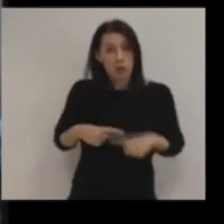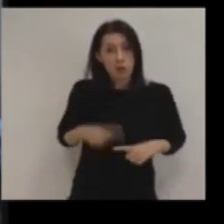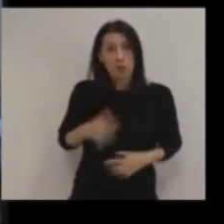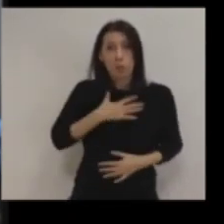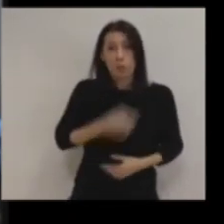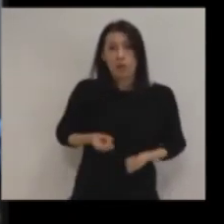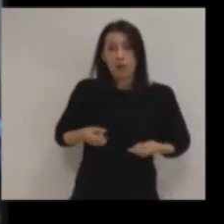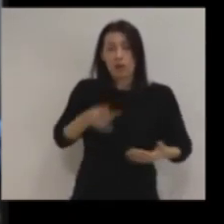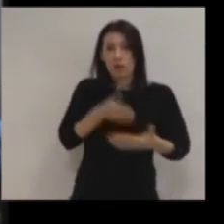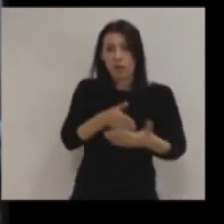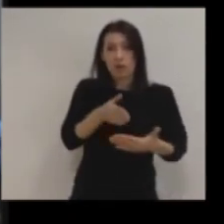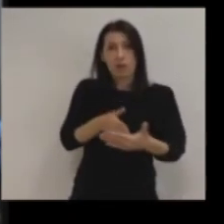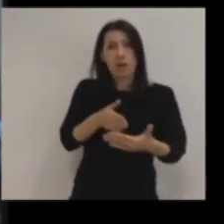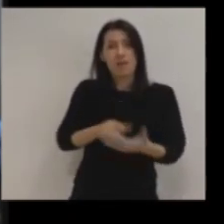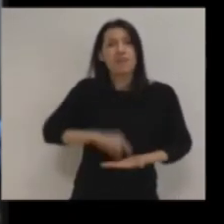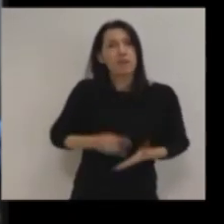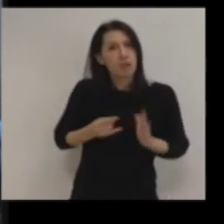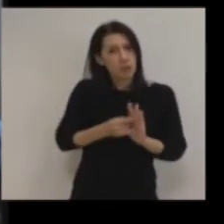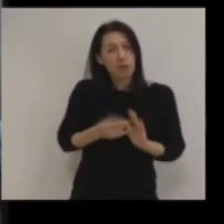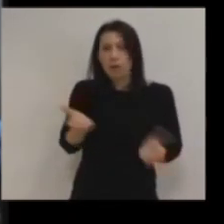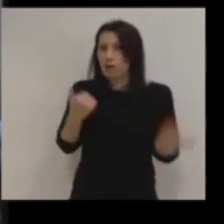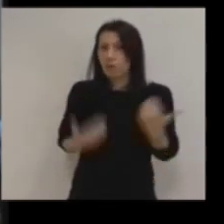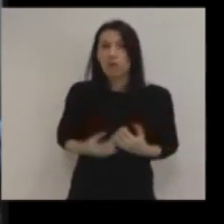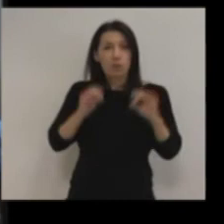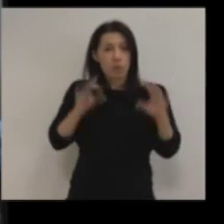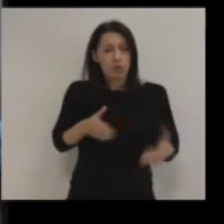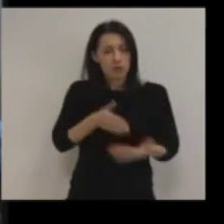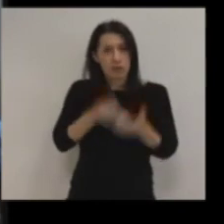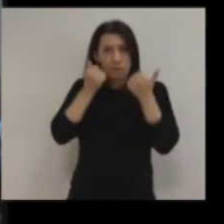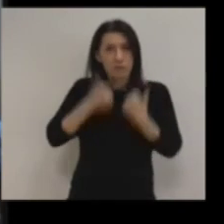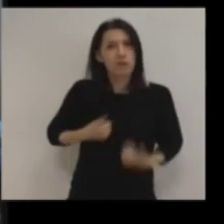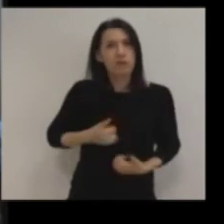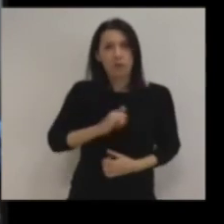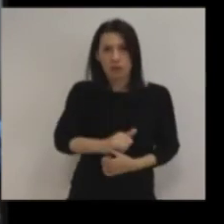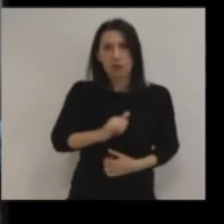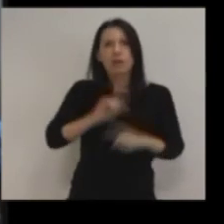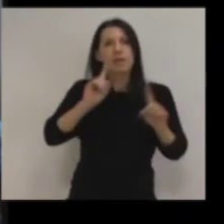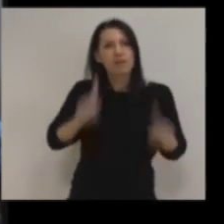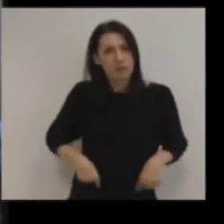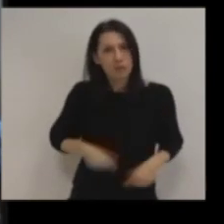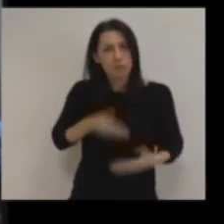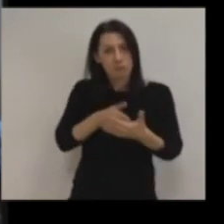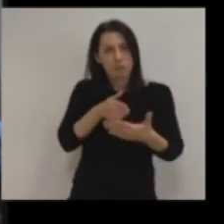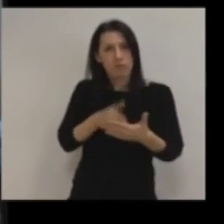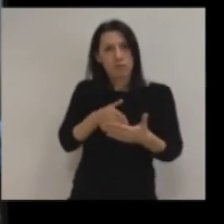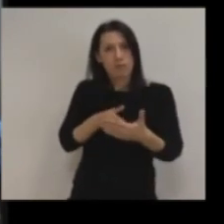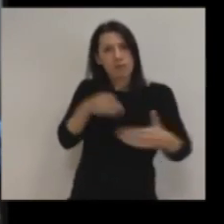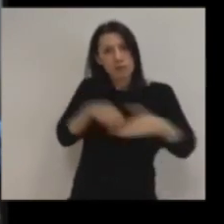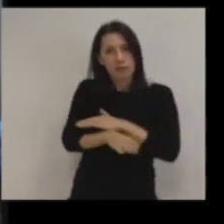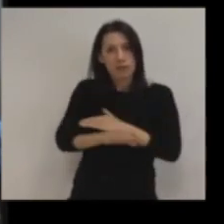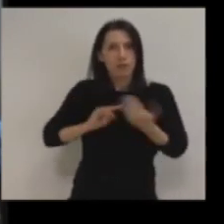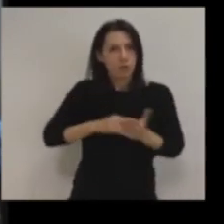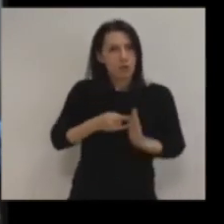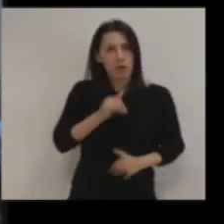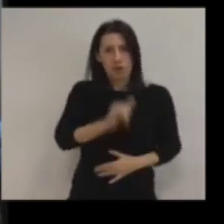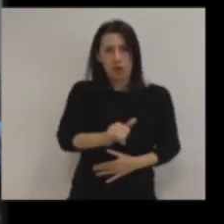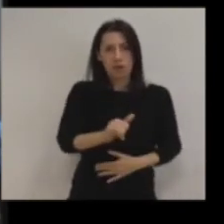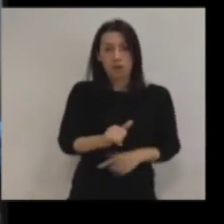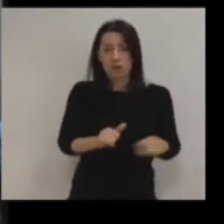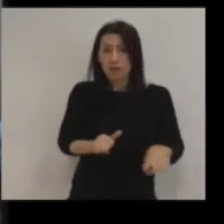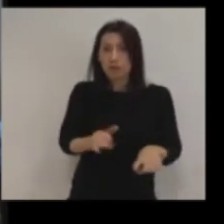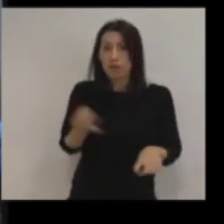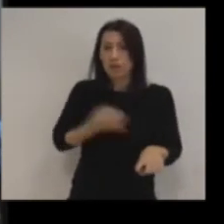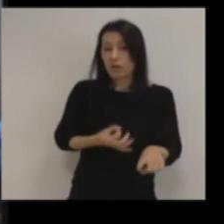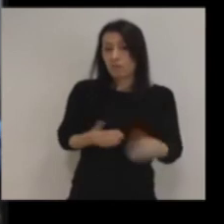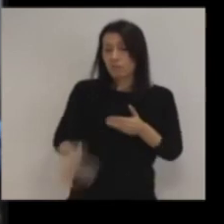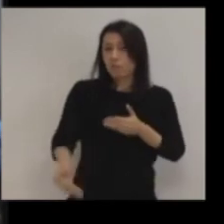tecnológicas, porque igual que existen barreras de accesibilidad físicas, existen también barreras de accesibilidad tecnológicas, y eso es lo que habría